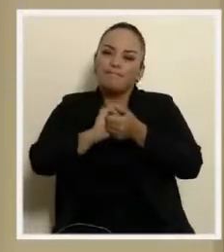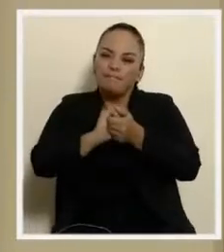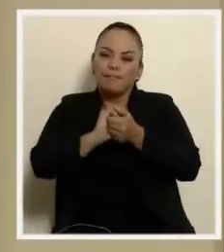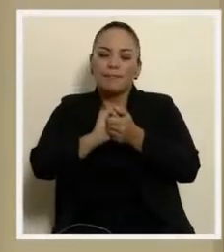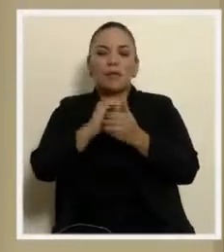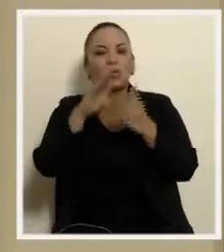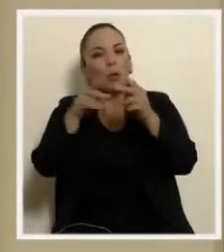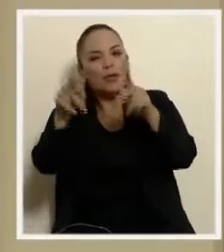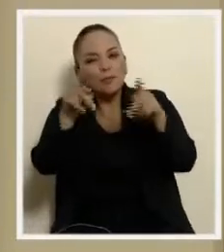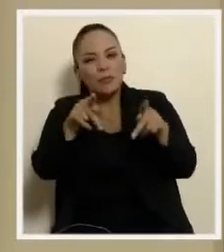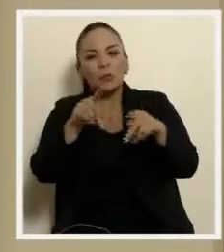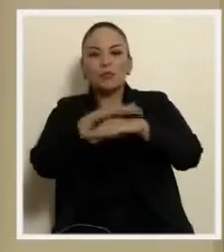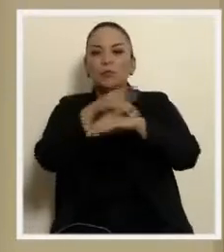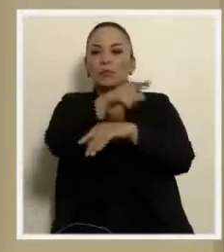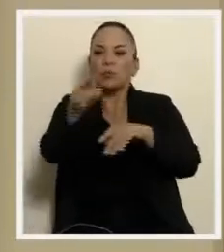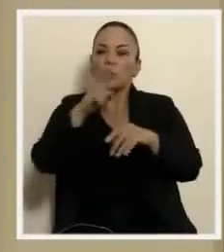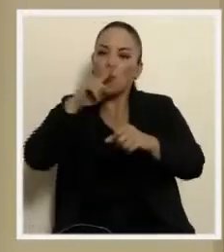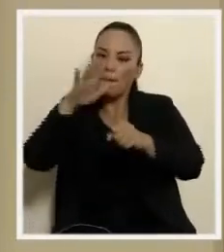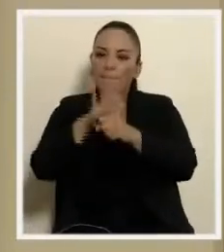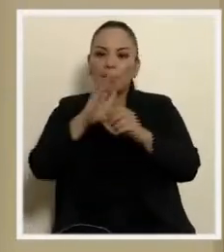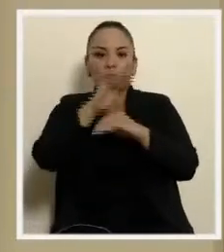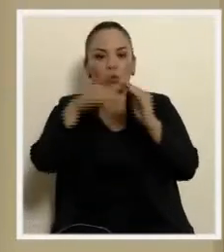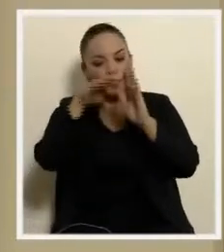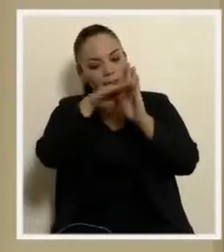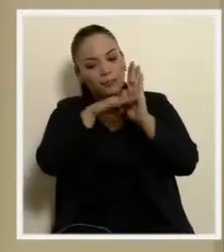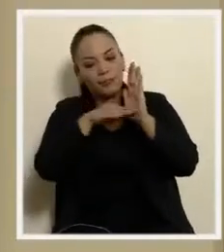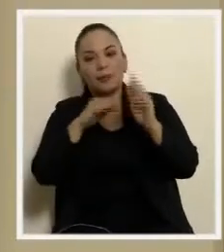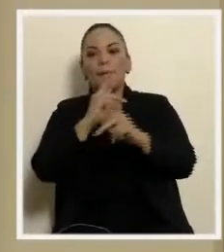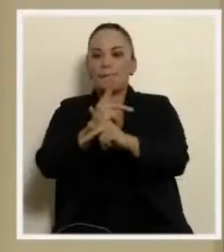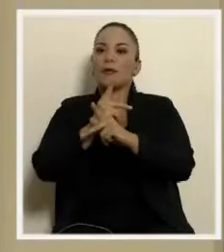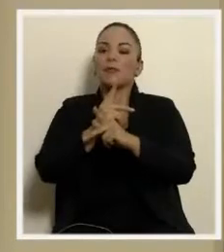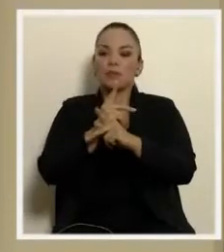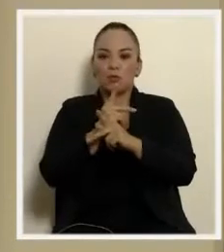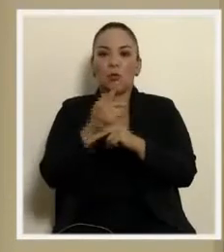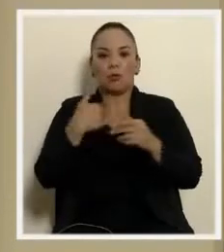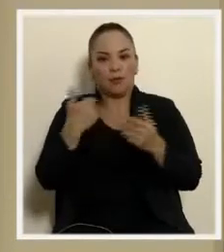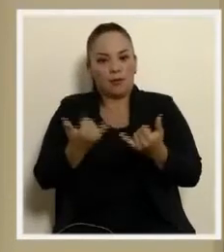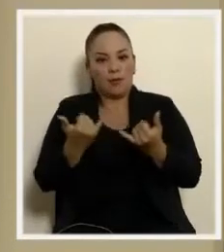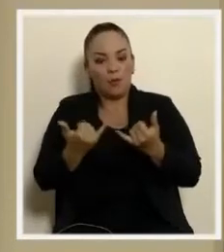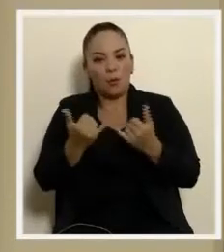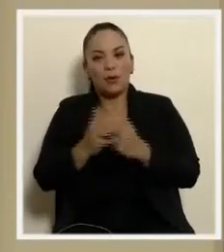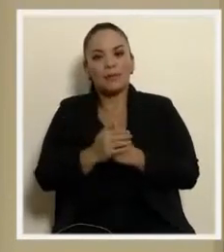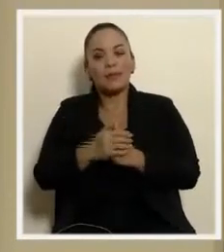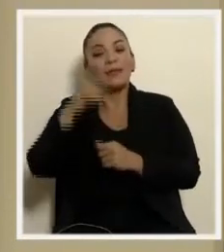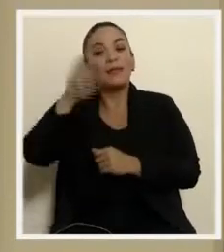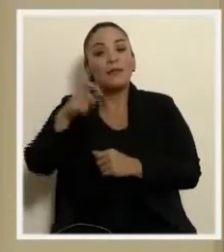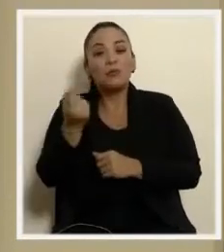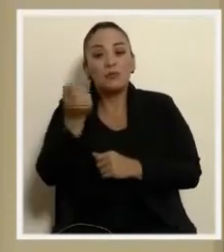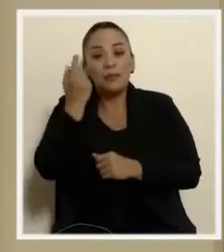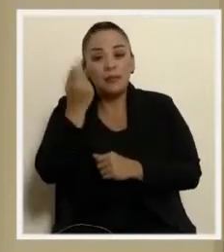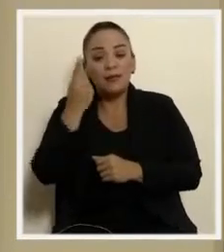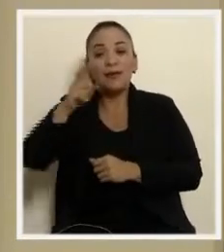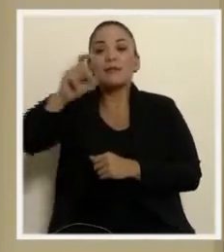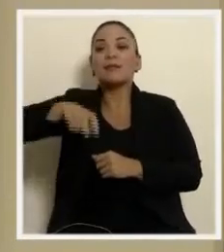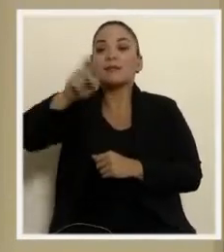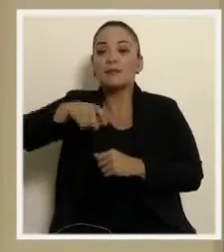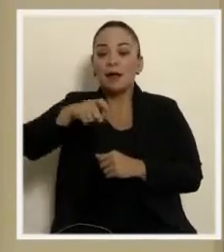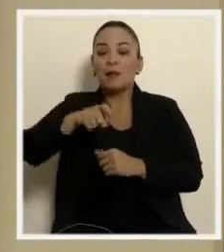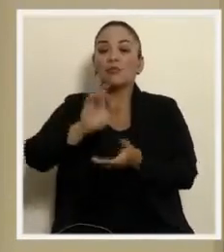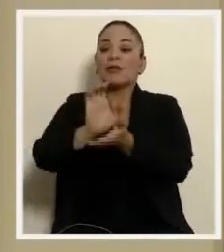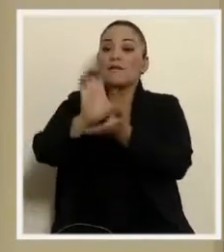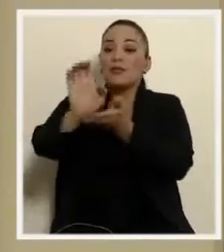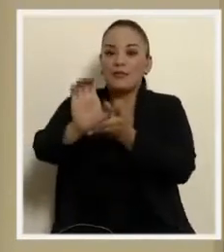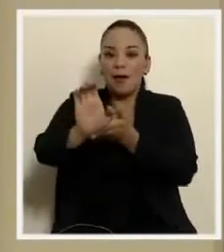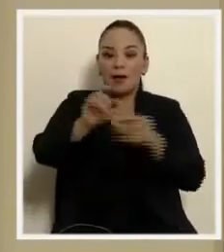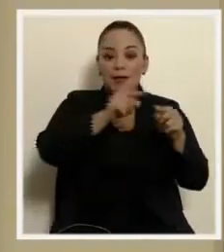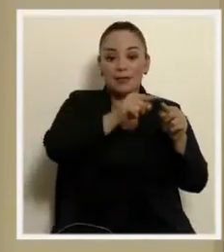personas para que cumplamos, por favor, las medidas de prevención que rigen. Que comprendamos que necesitamos evitar que